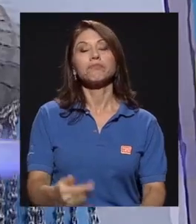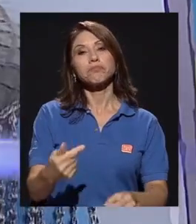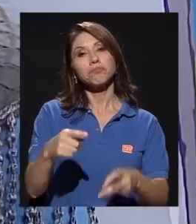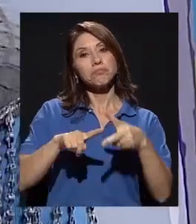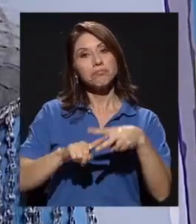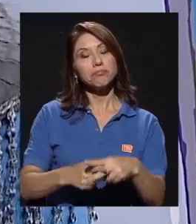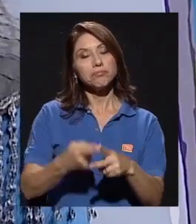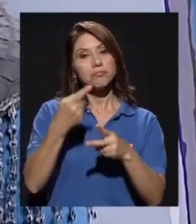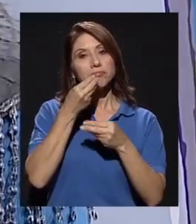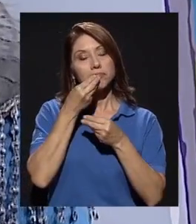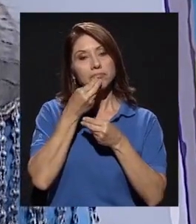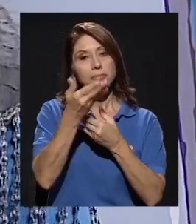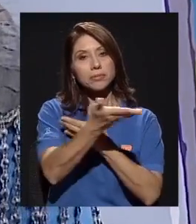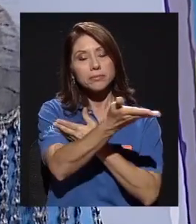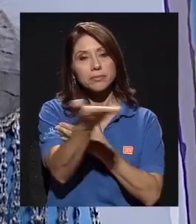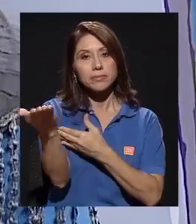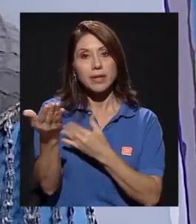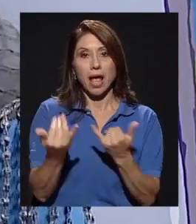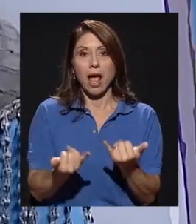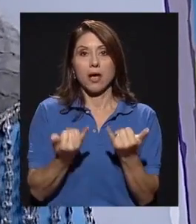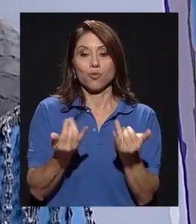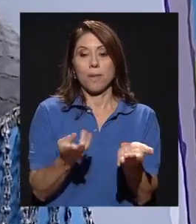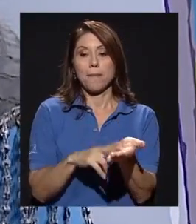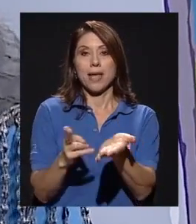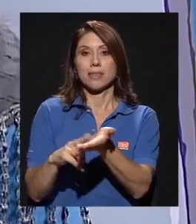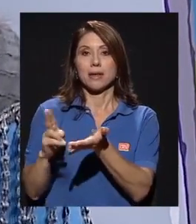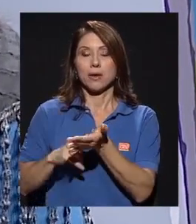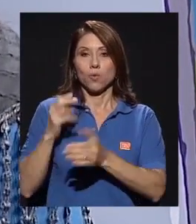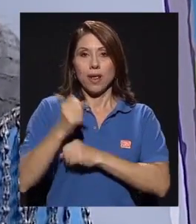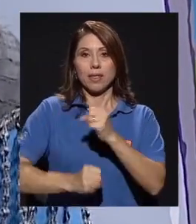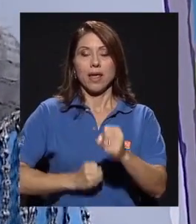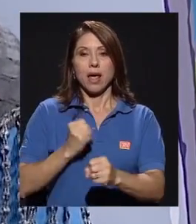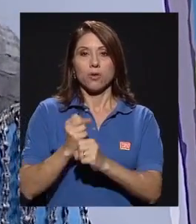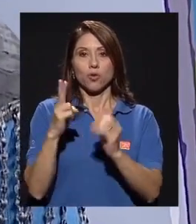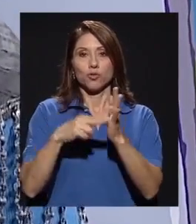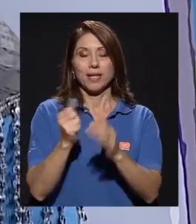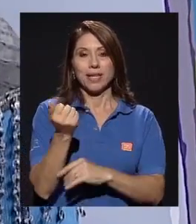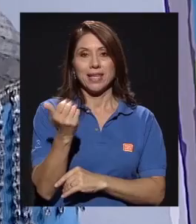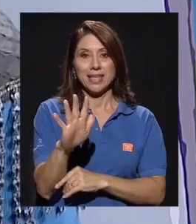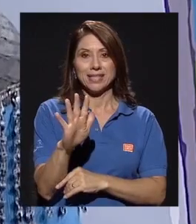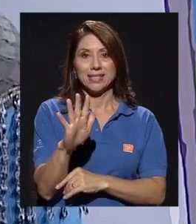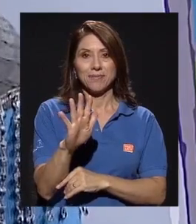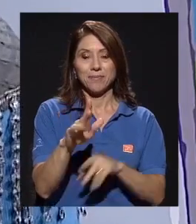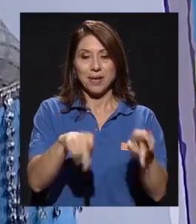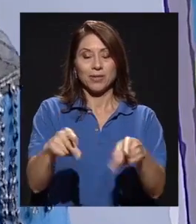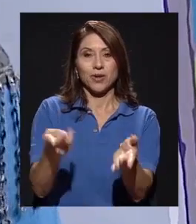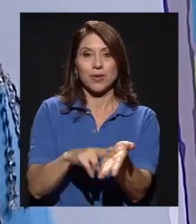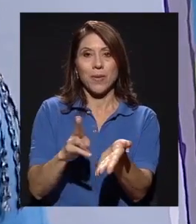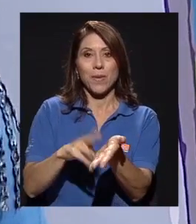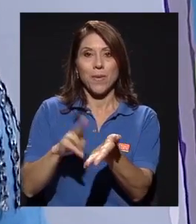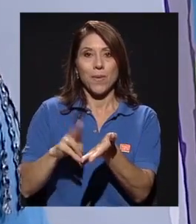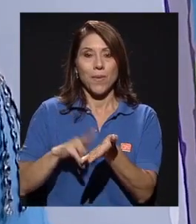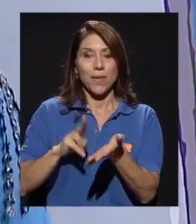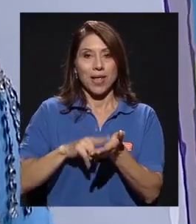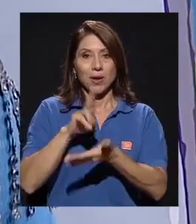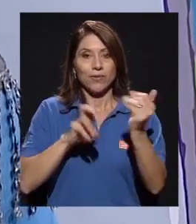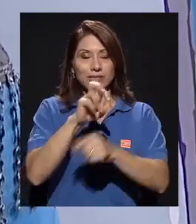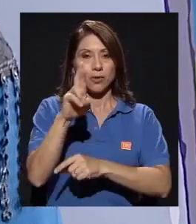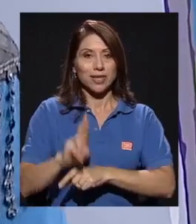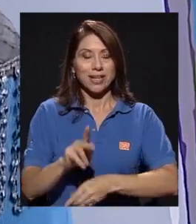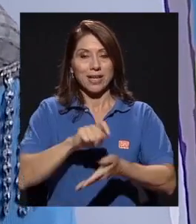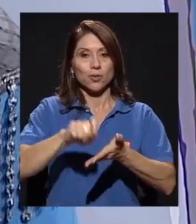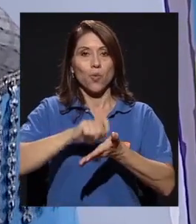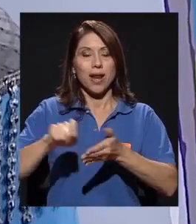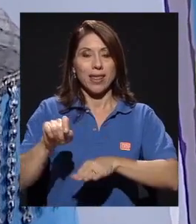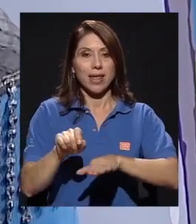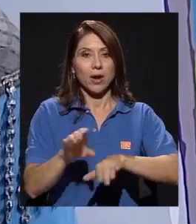a nuestro público que la actual matrícula del 2015 de la universidad Costa Rica de la escuela de computación e informática